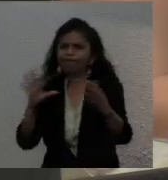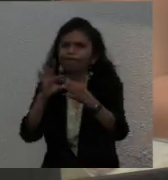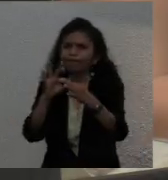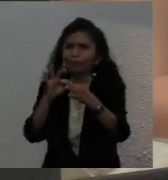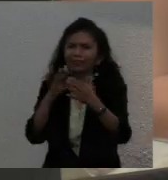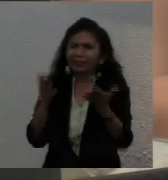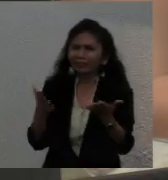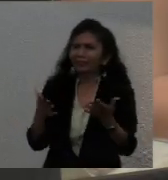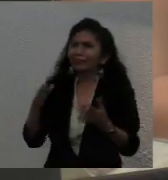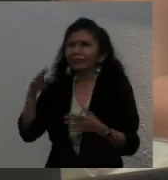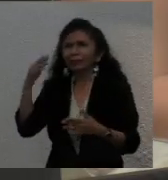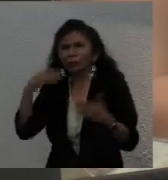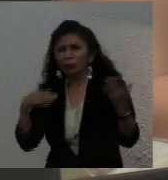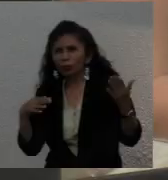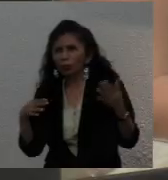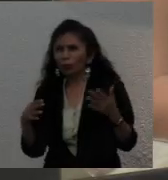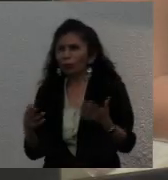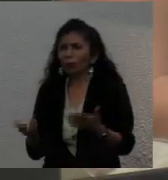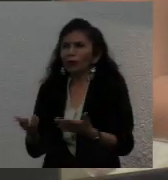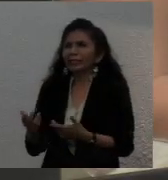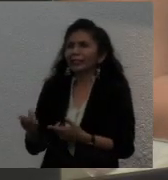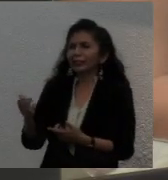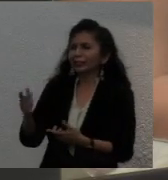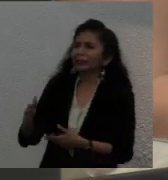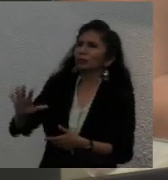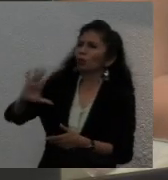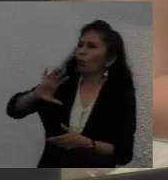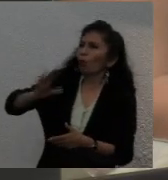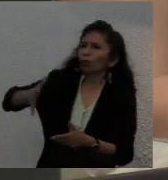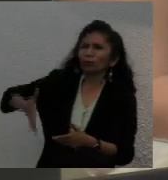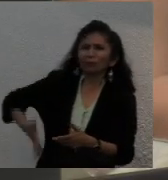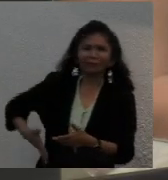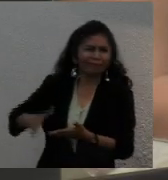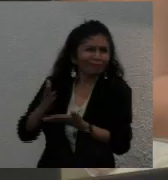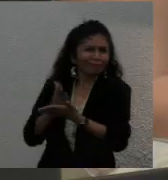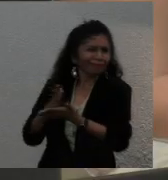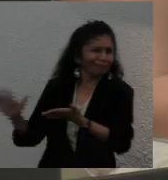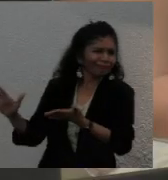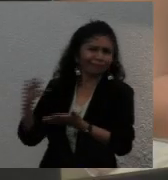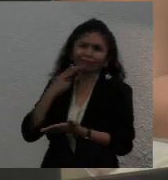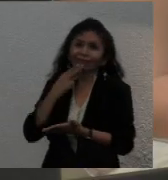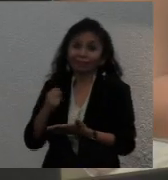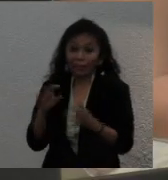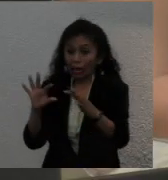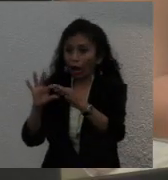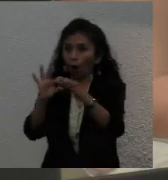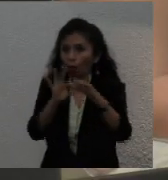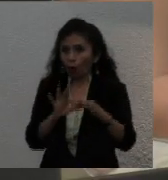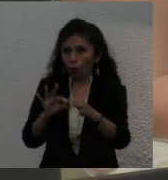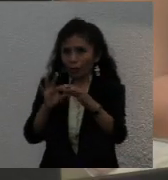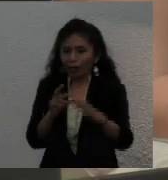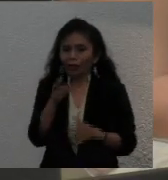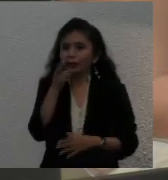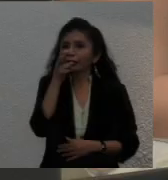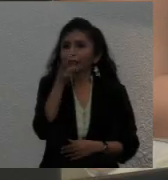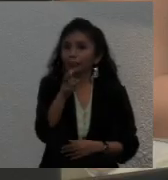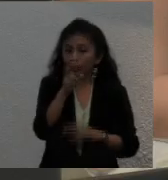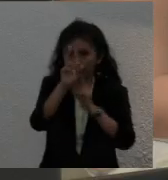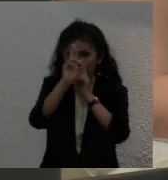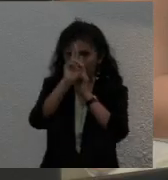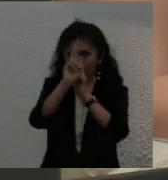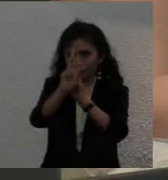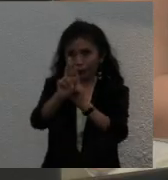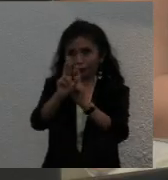la imposición ni nos domine el exceso de poder que nunca llevan a buen puerto. La unidad solo se mantiene con